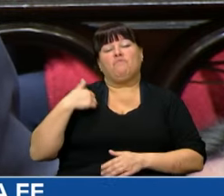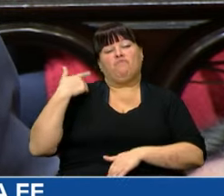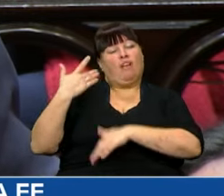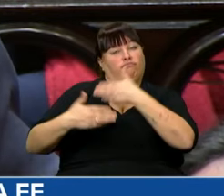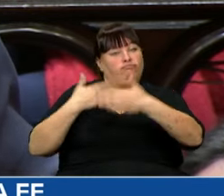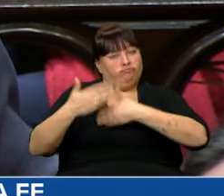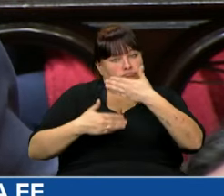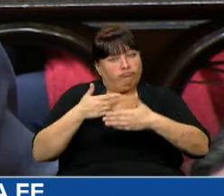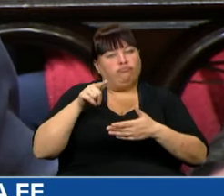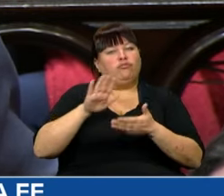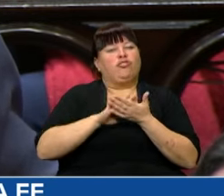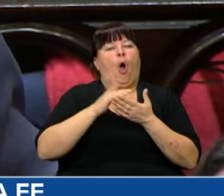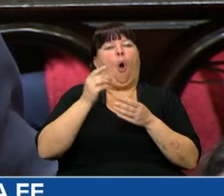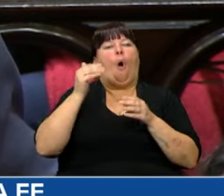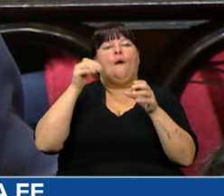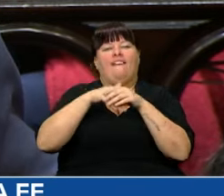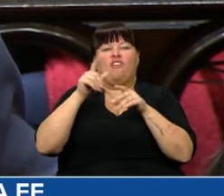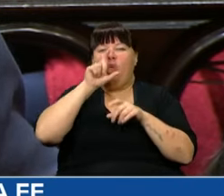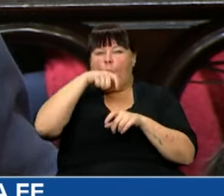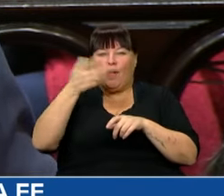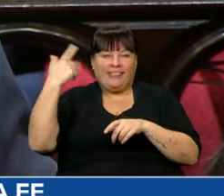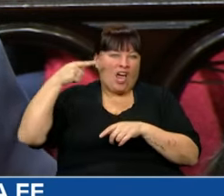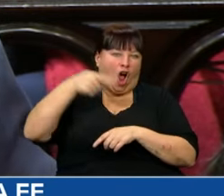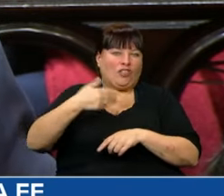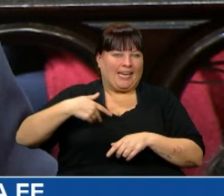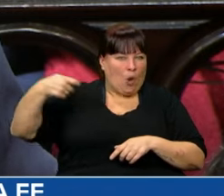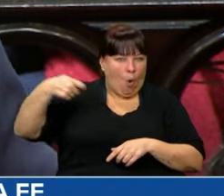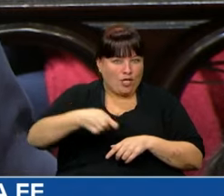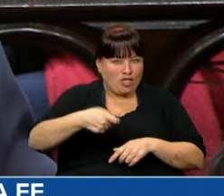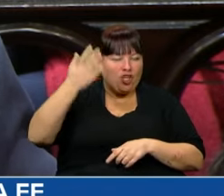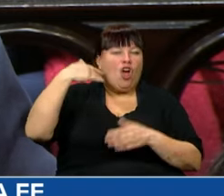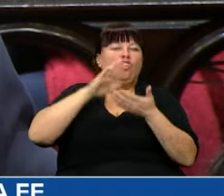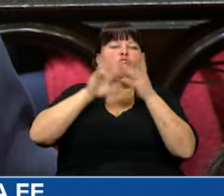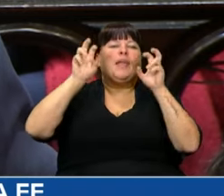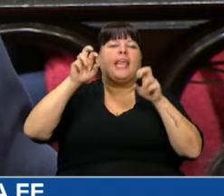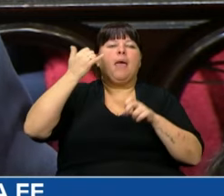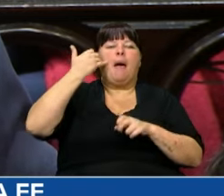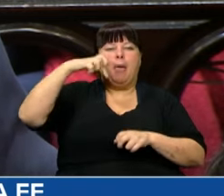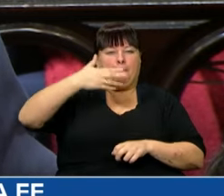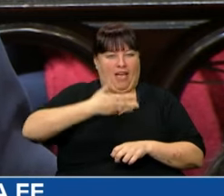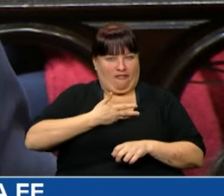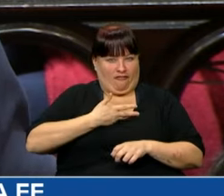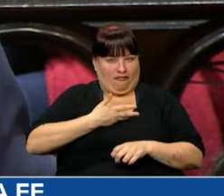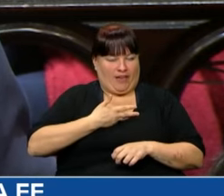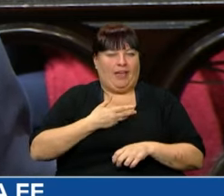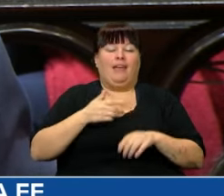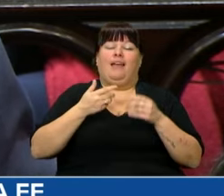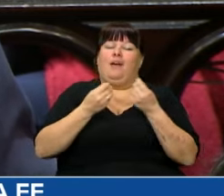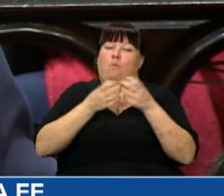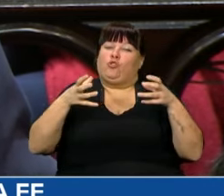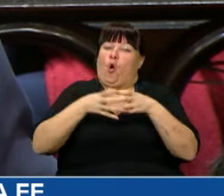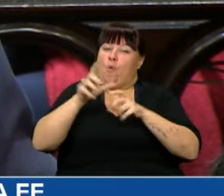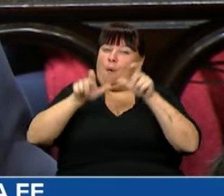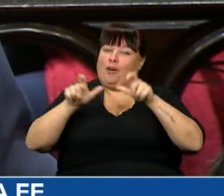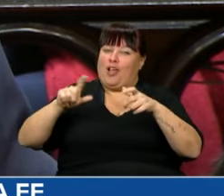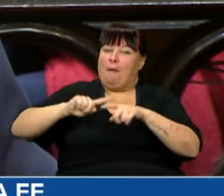avanzaron con estos fondos buitres que litigaron contra la Argentina por la cuestión de YPF, y donde grandes sectores